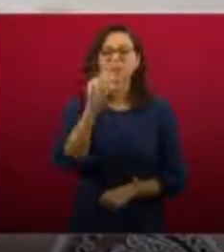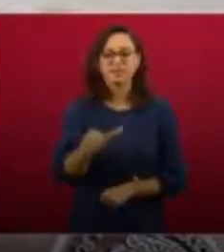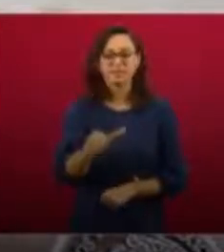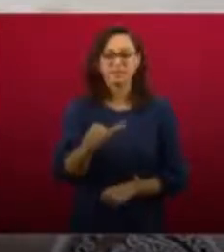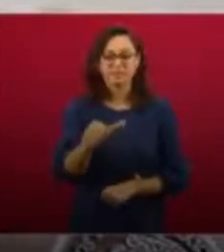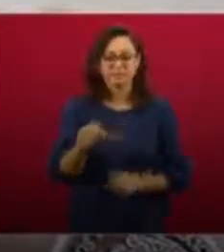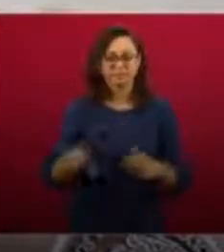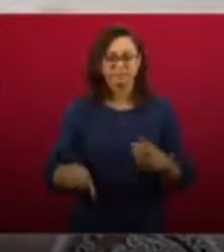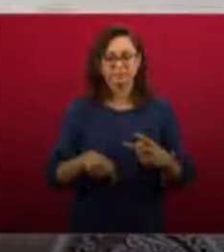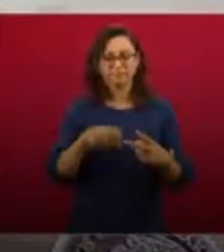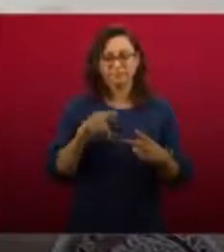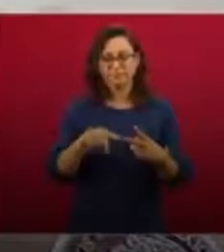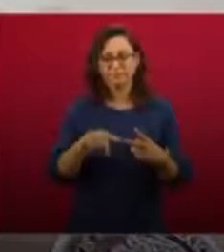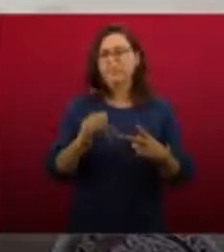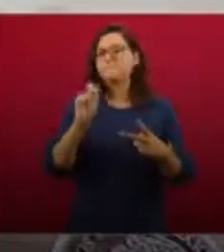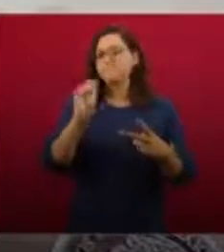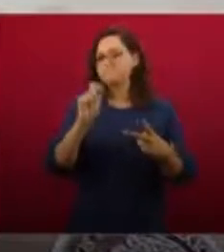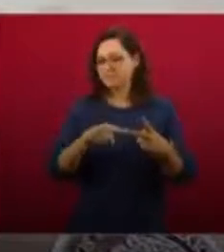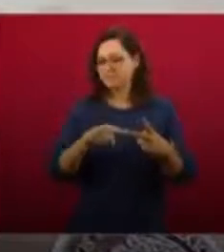Segundo, sobre lo mismo,